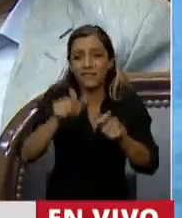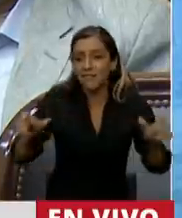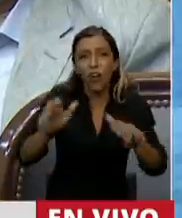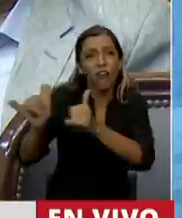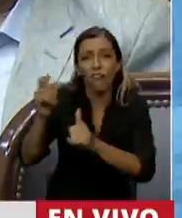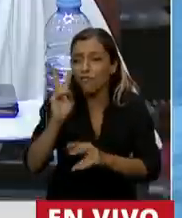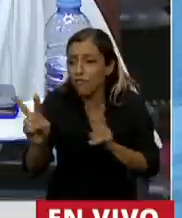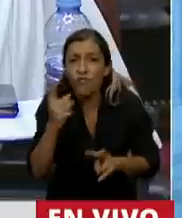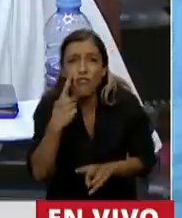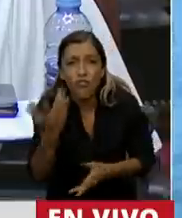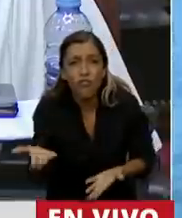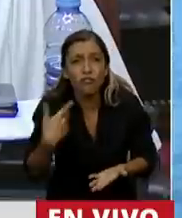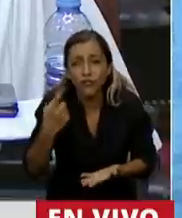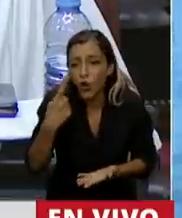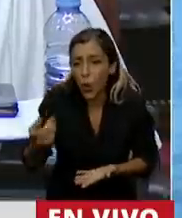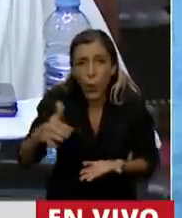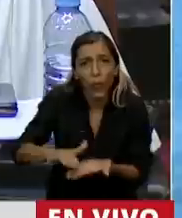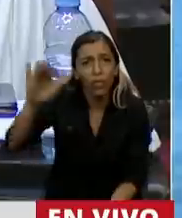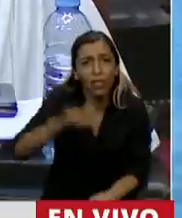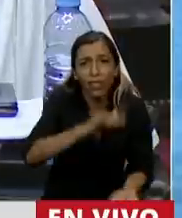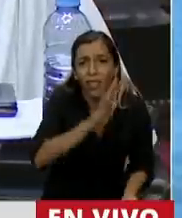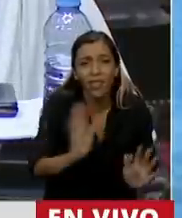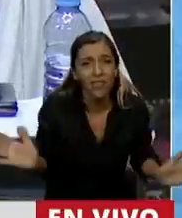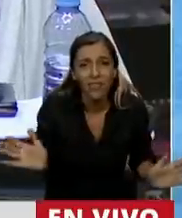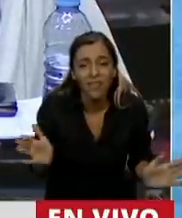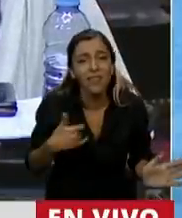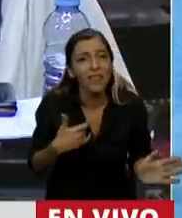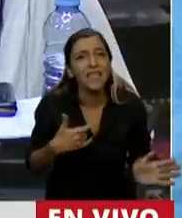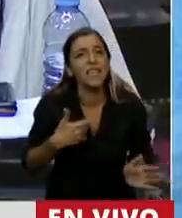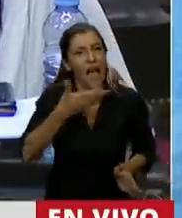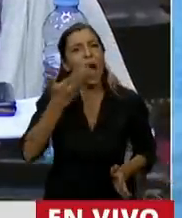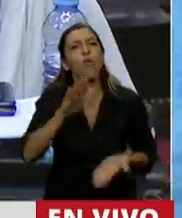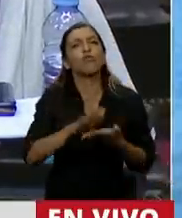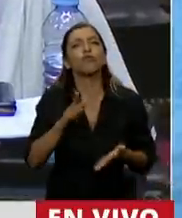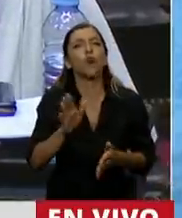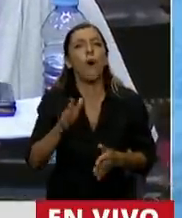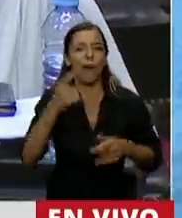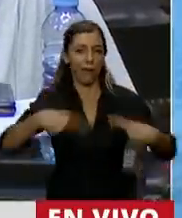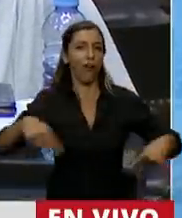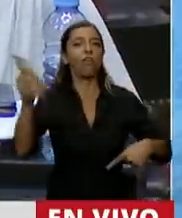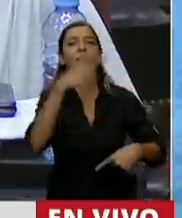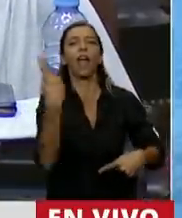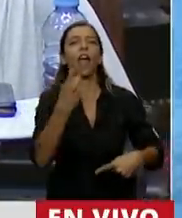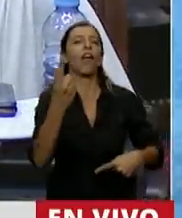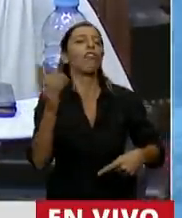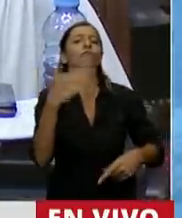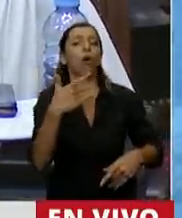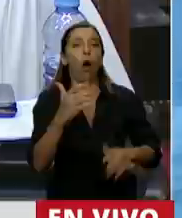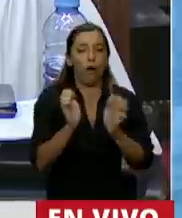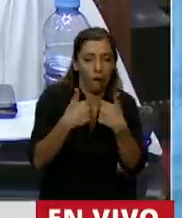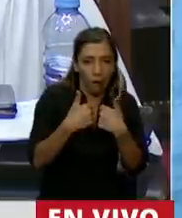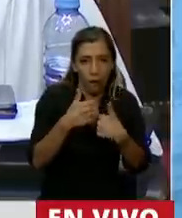nacer. Hablo de la otra Rioja, de la que nadie quiere hablar, de la que duele. Yo no puedo hacerme